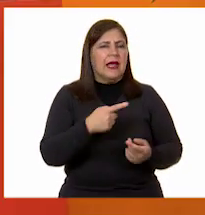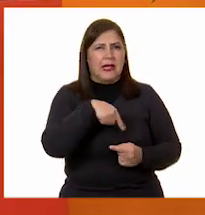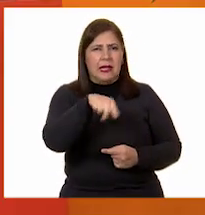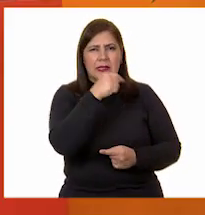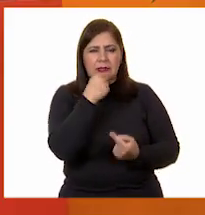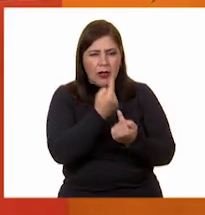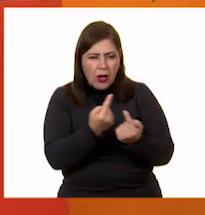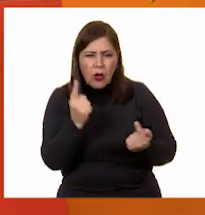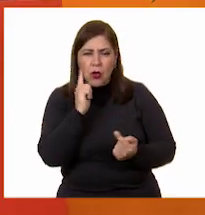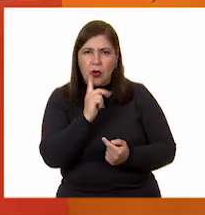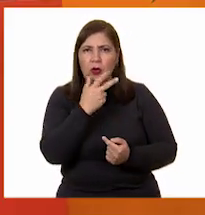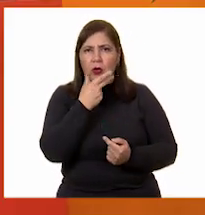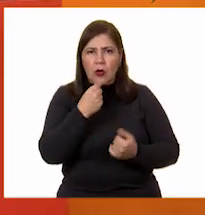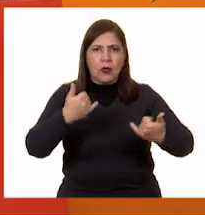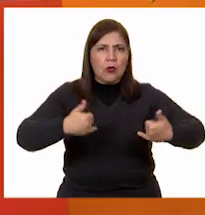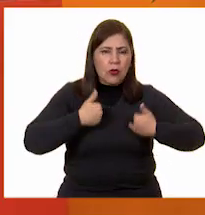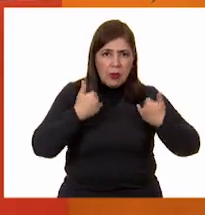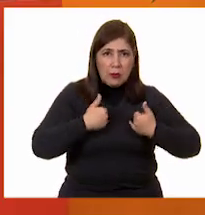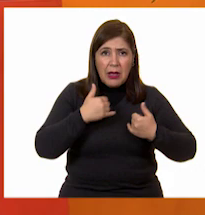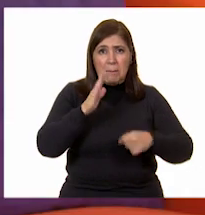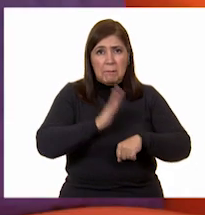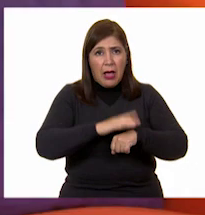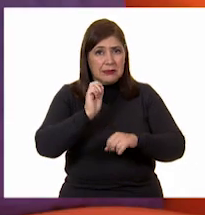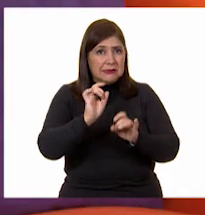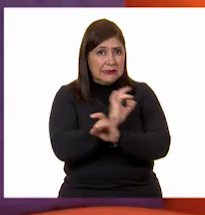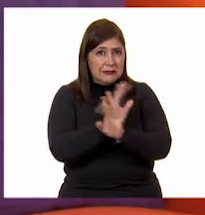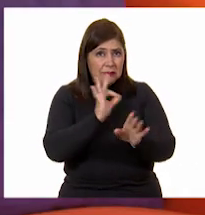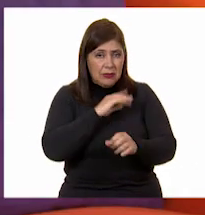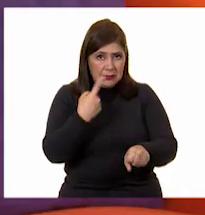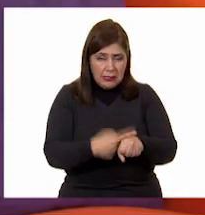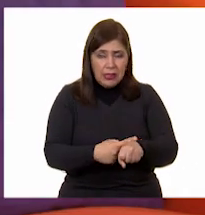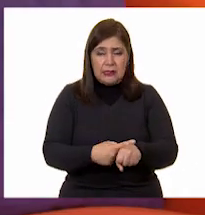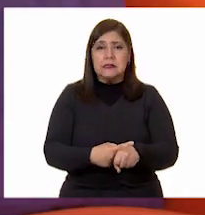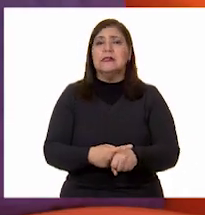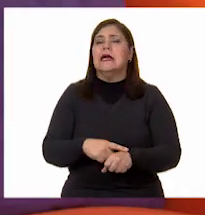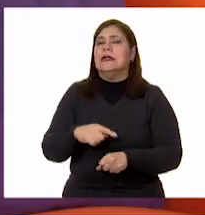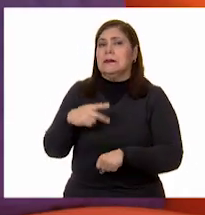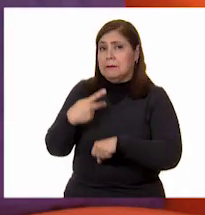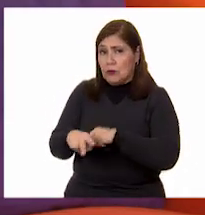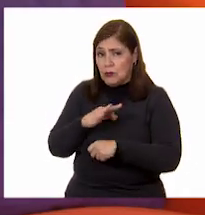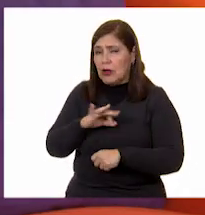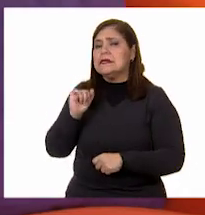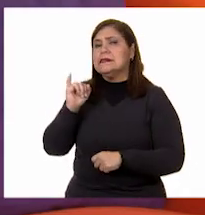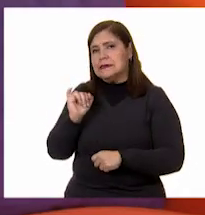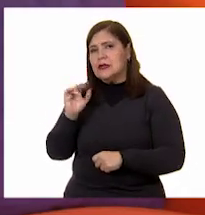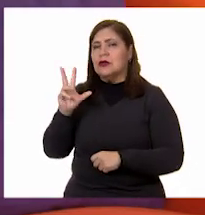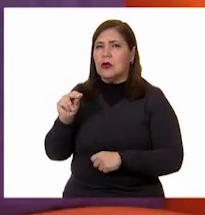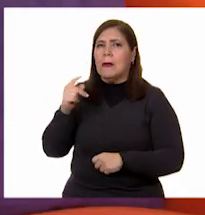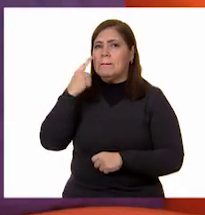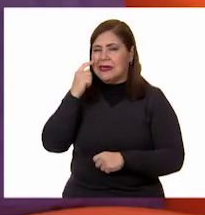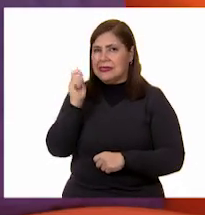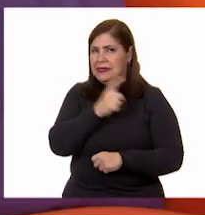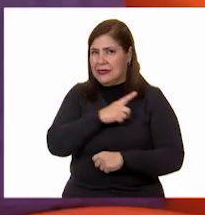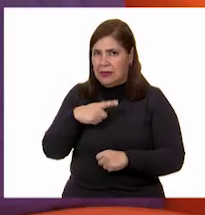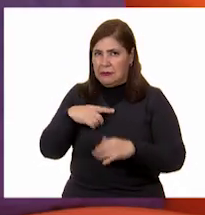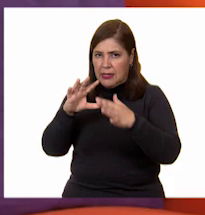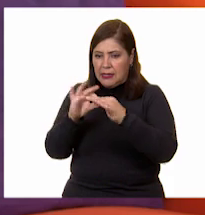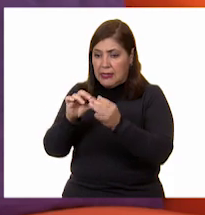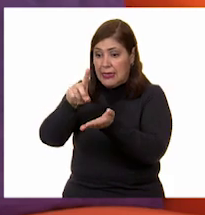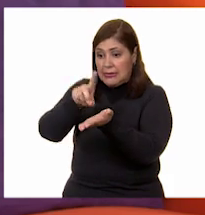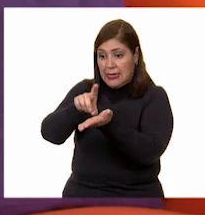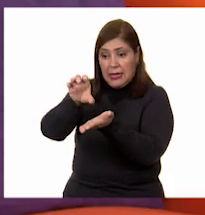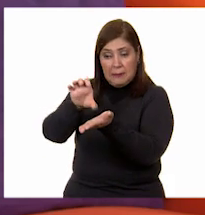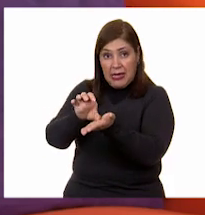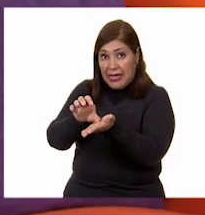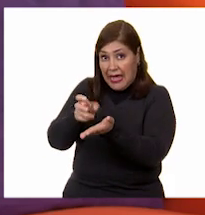ellos tienen mayor riesgo de enfermarse? Sí y no. Para empezar, es importante dejar claro que la discapacidad